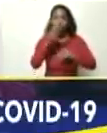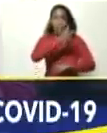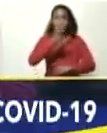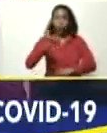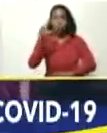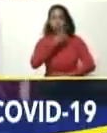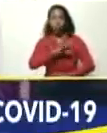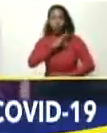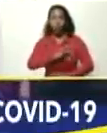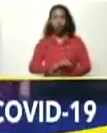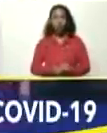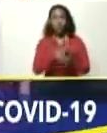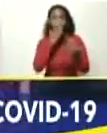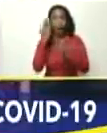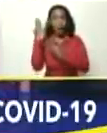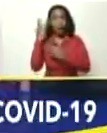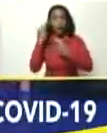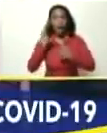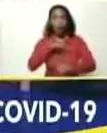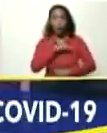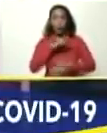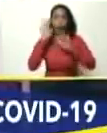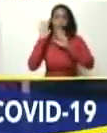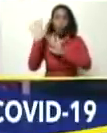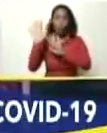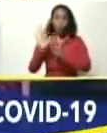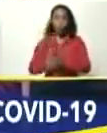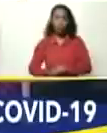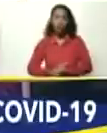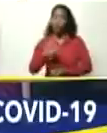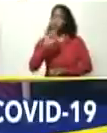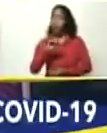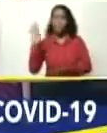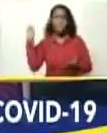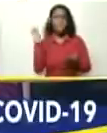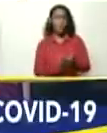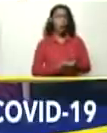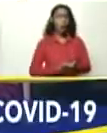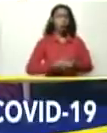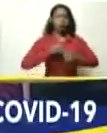sociedad. Esa es la clave nuestra, no la imposición.